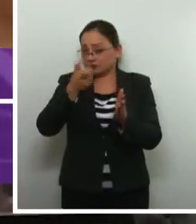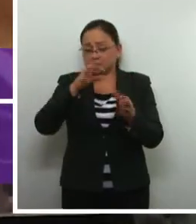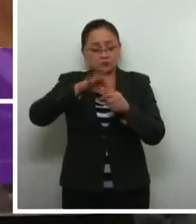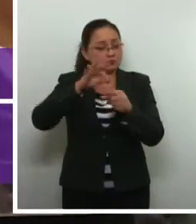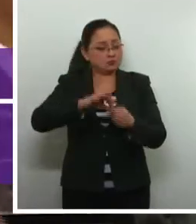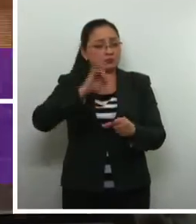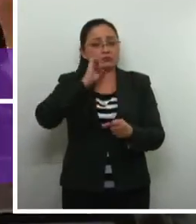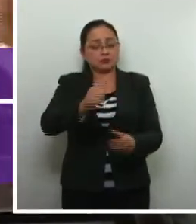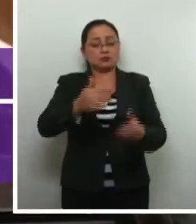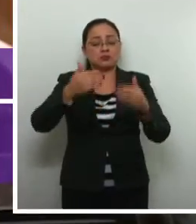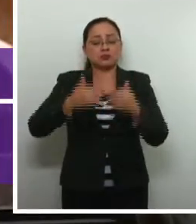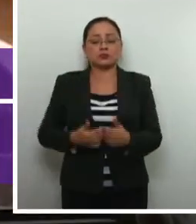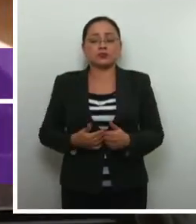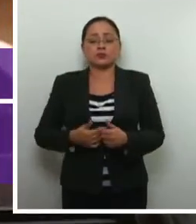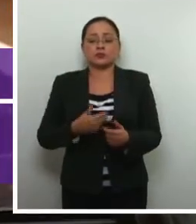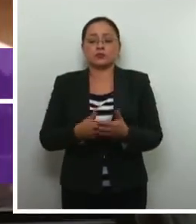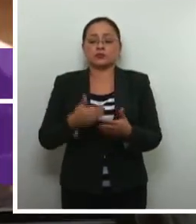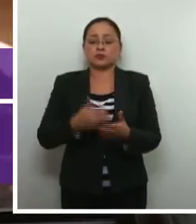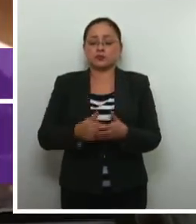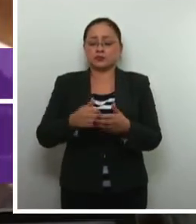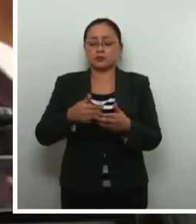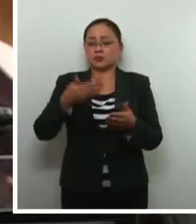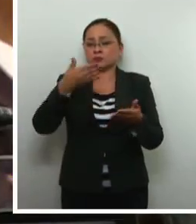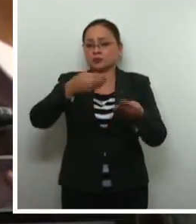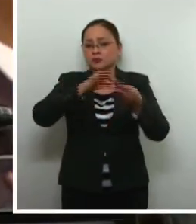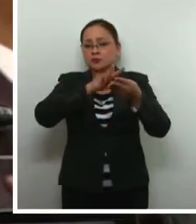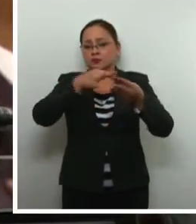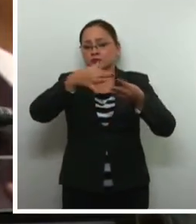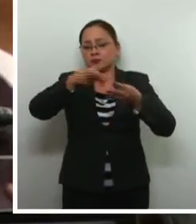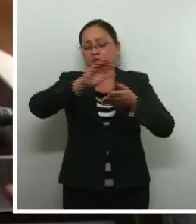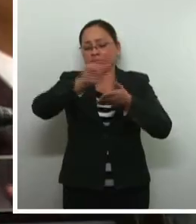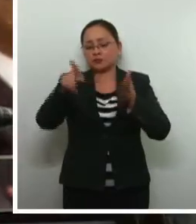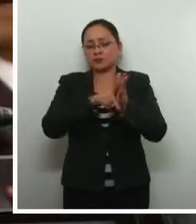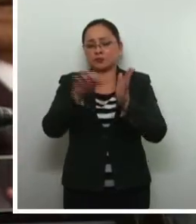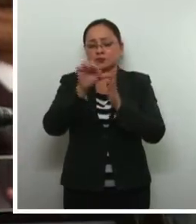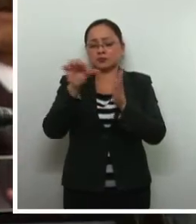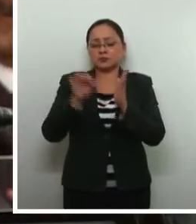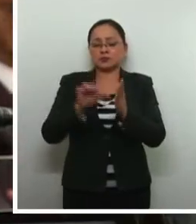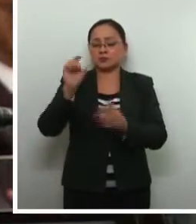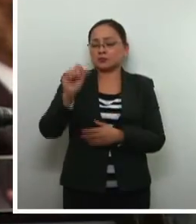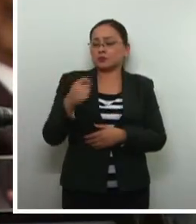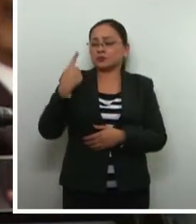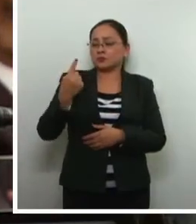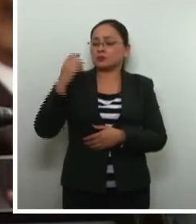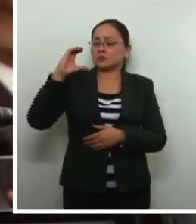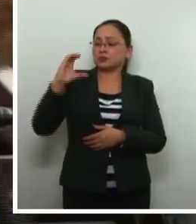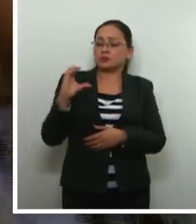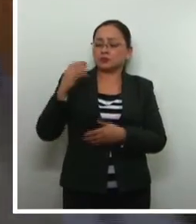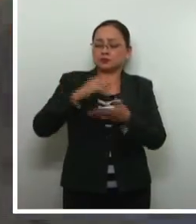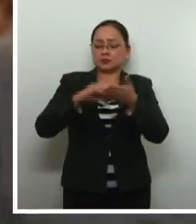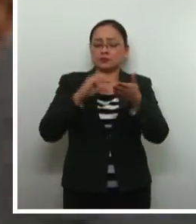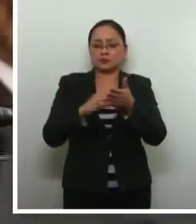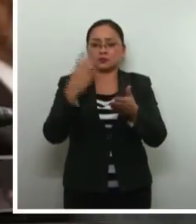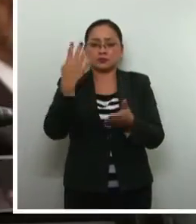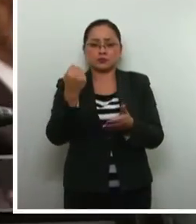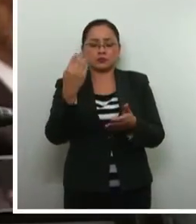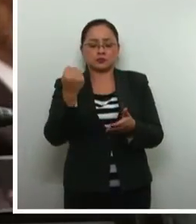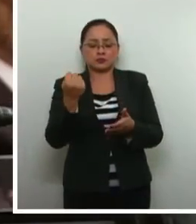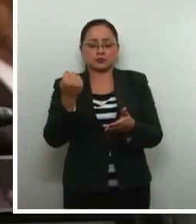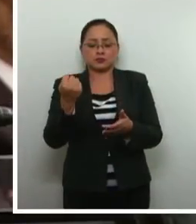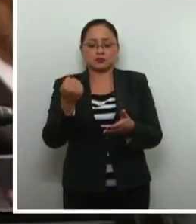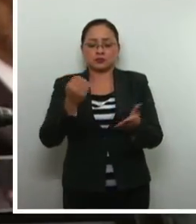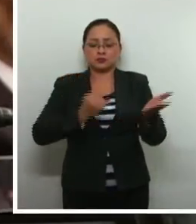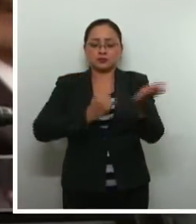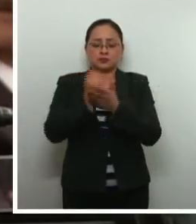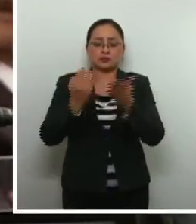este caso, llamo su atención a la reserva del artículo 21C, numeral 9. El